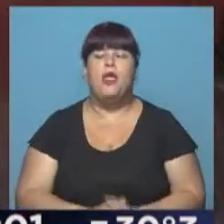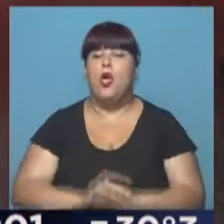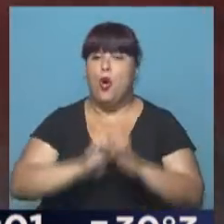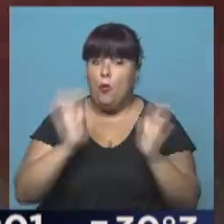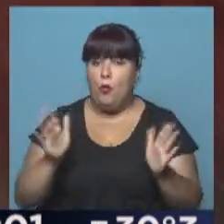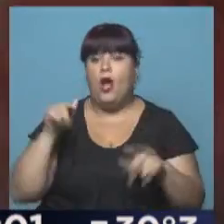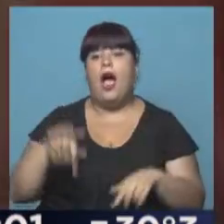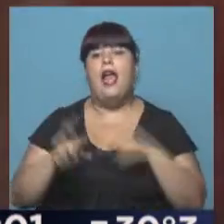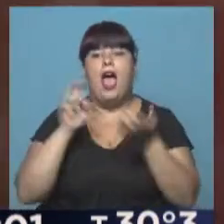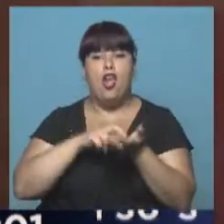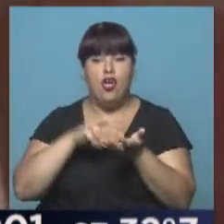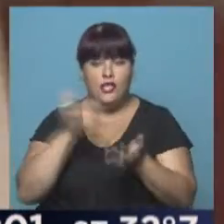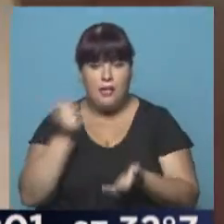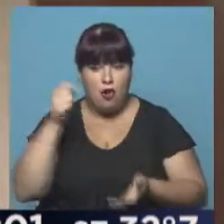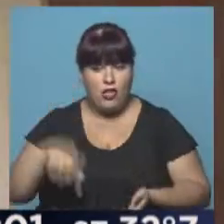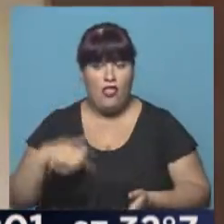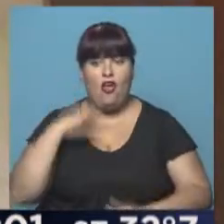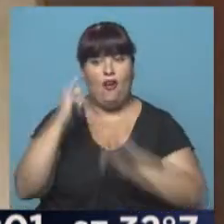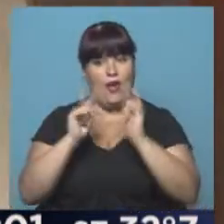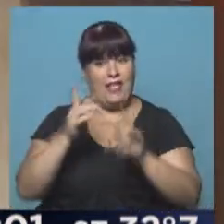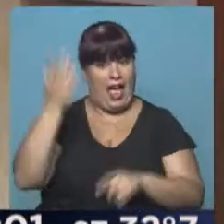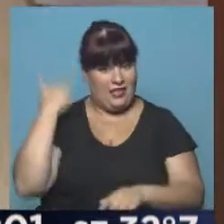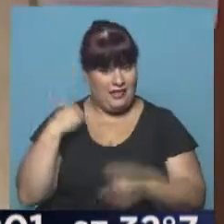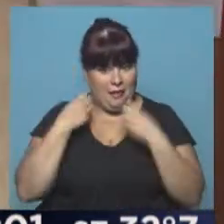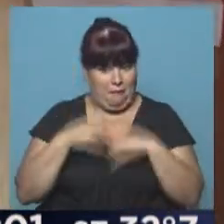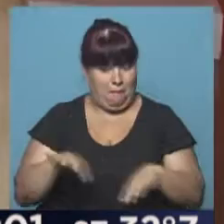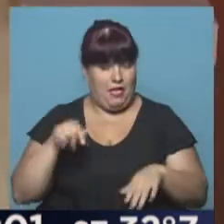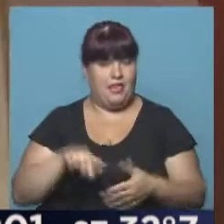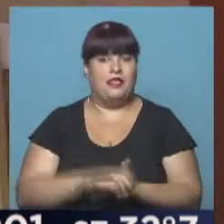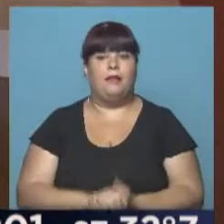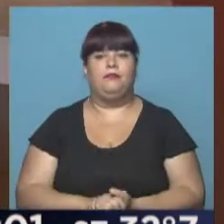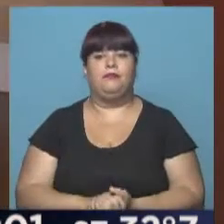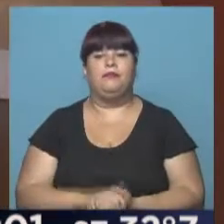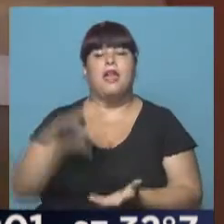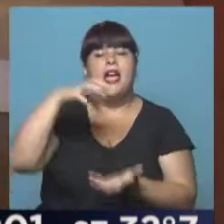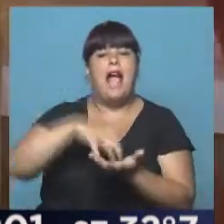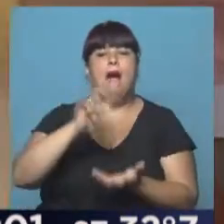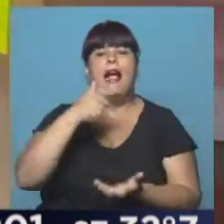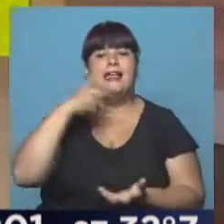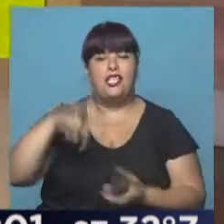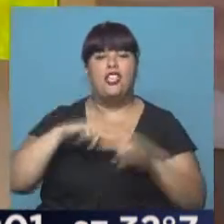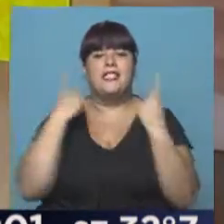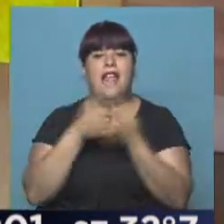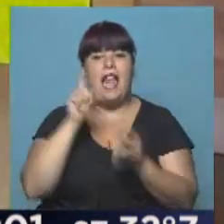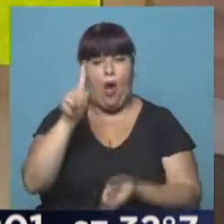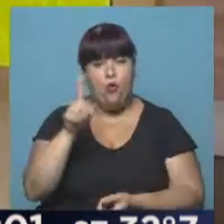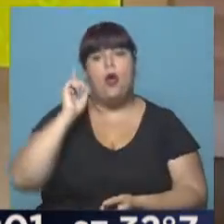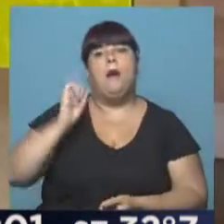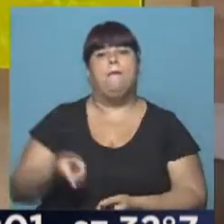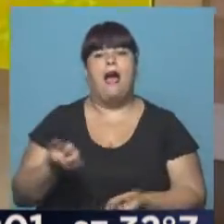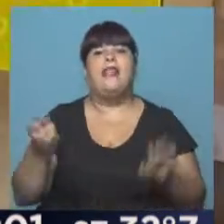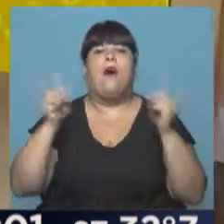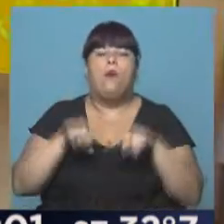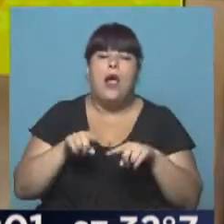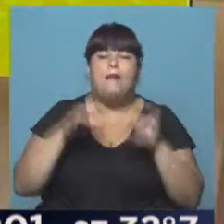Bueno, y vamos con una de las noticias del día. Como les adelantábamos al comienzo de la edición, la Cámara de Casación, la Sala 1, ordenó reabrir,